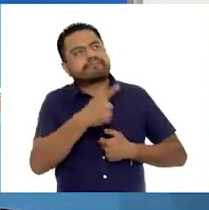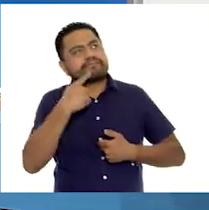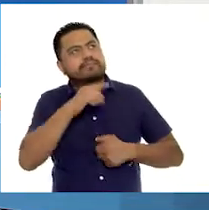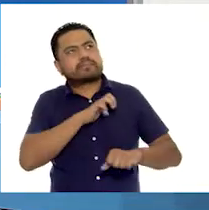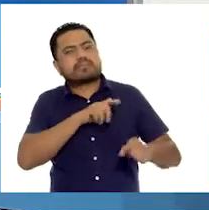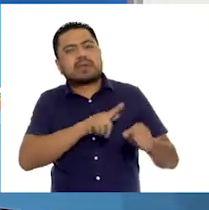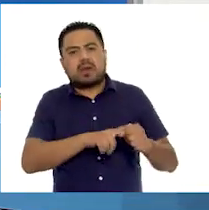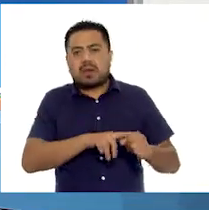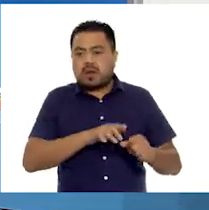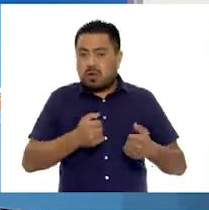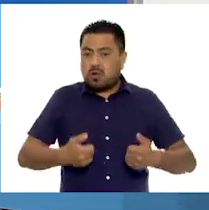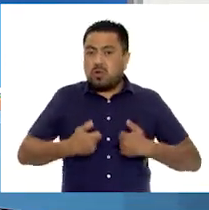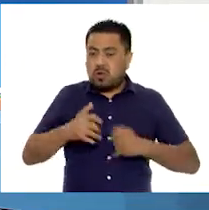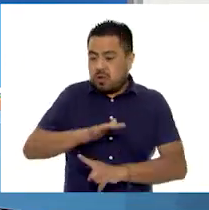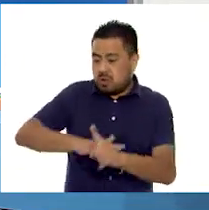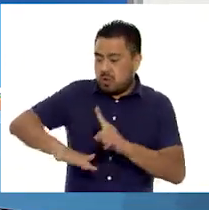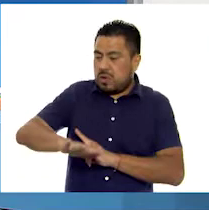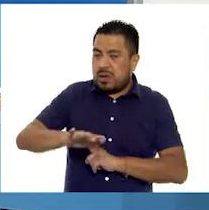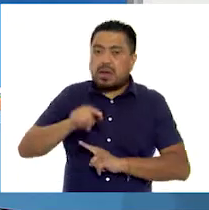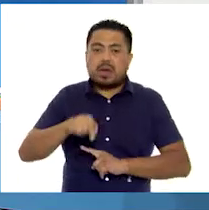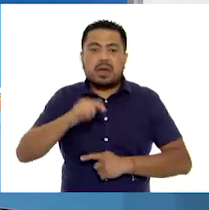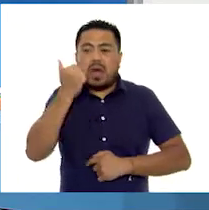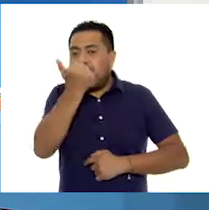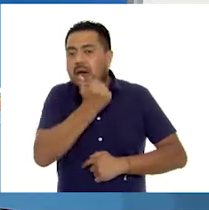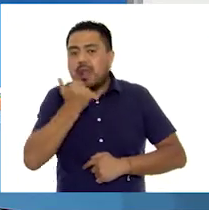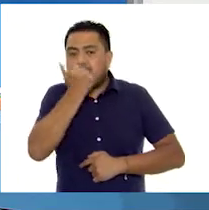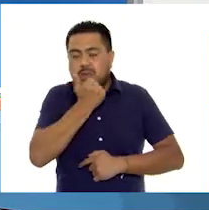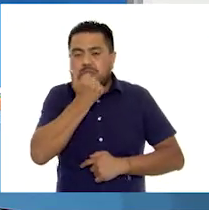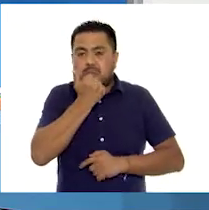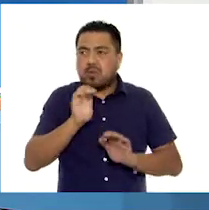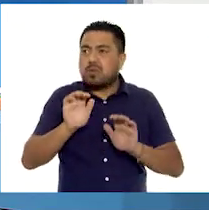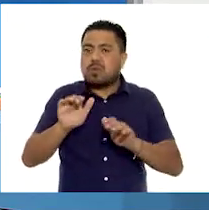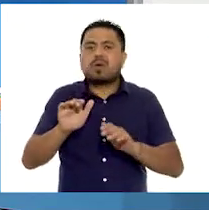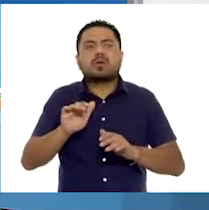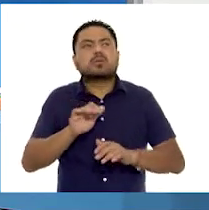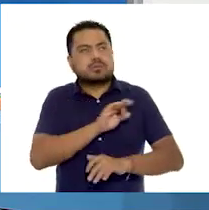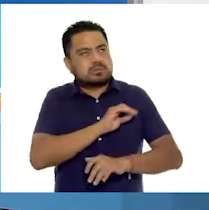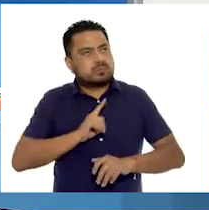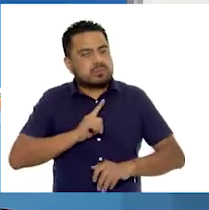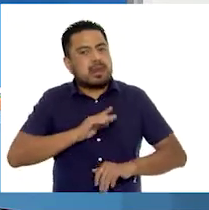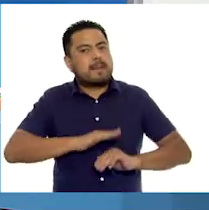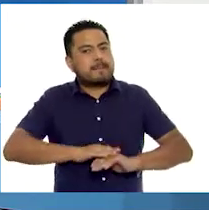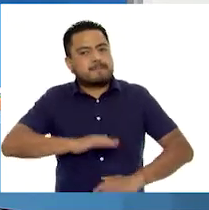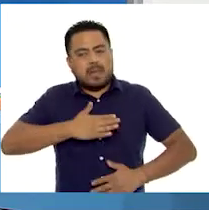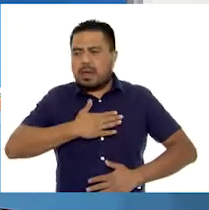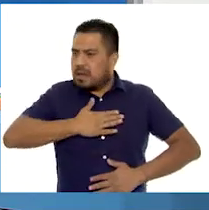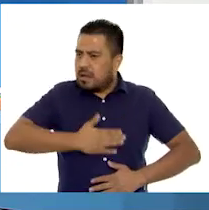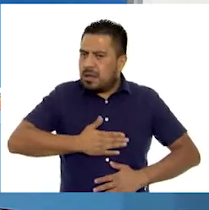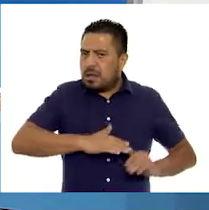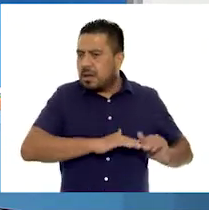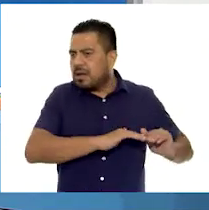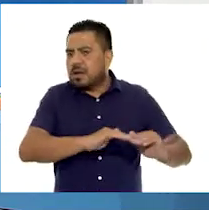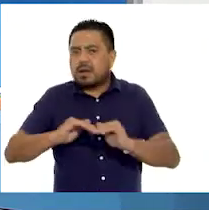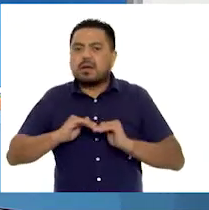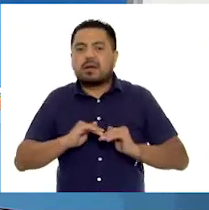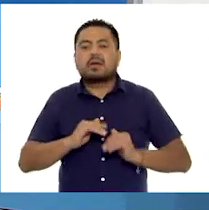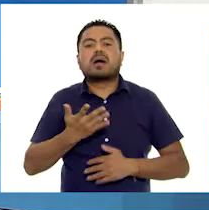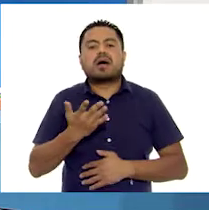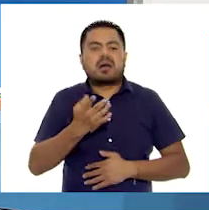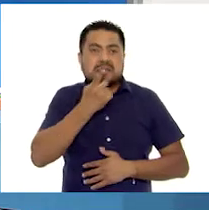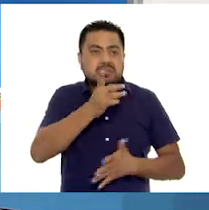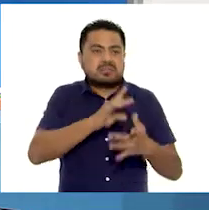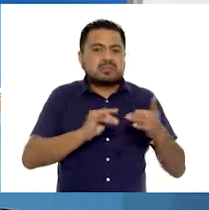estos jóvenes que en su mayoría eran estudiantes pedían una mayor democrática democratización es decir